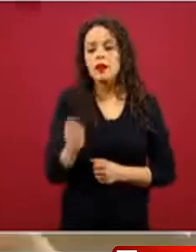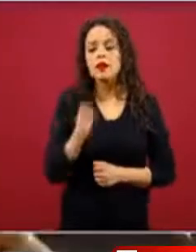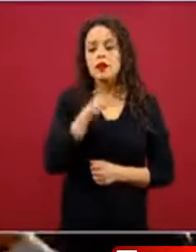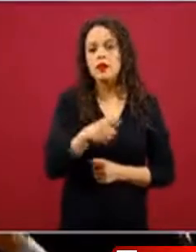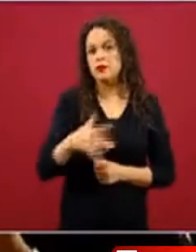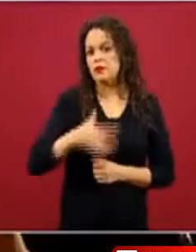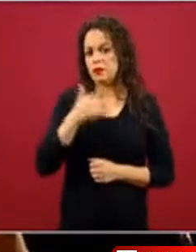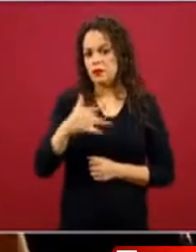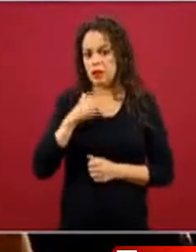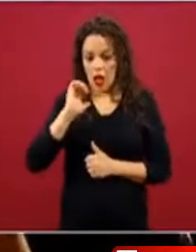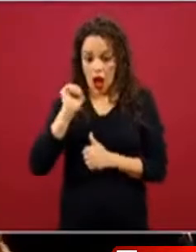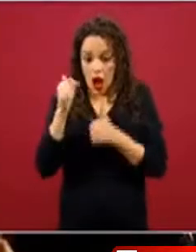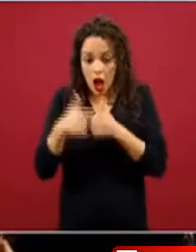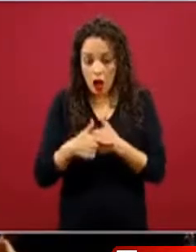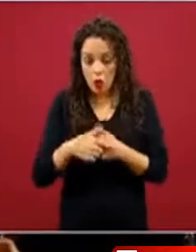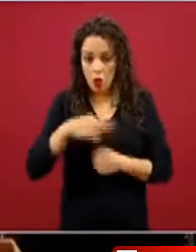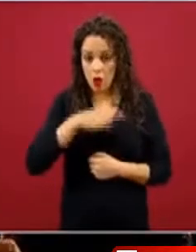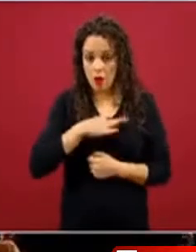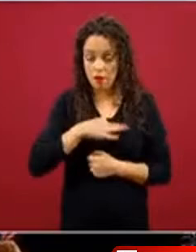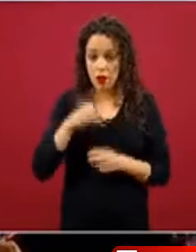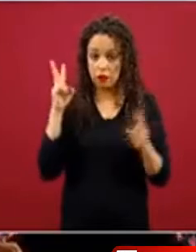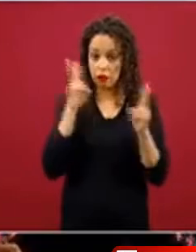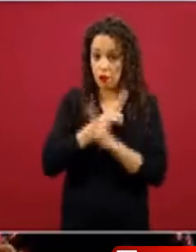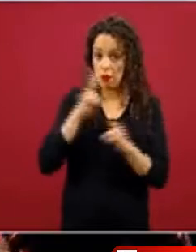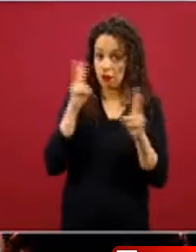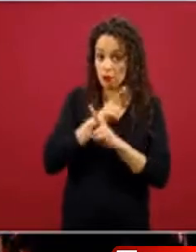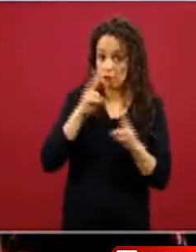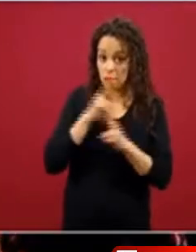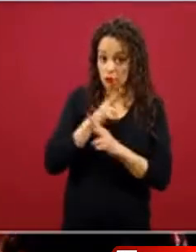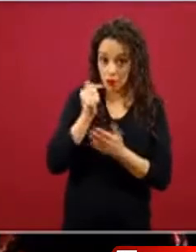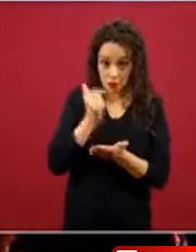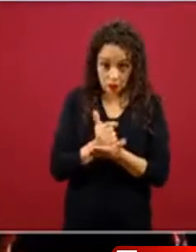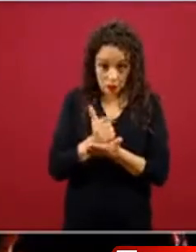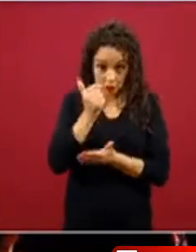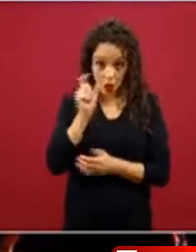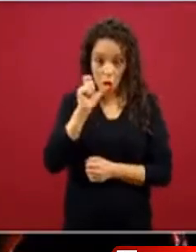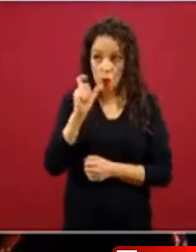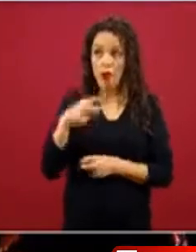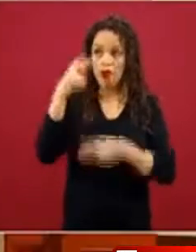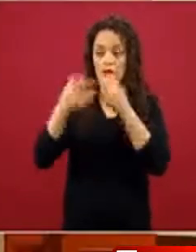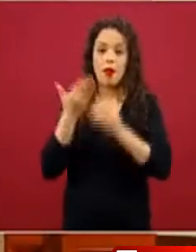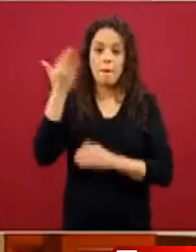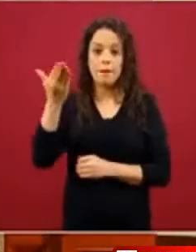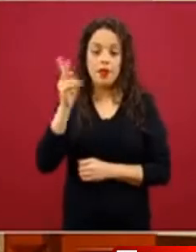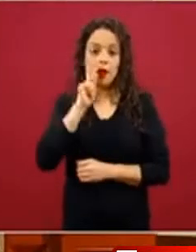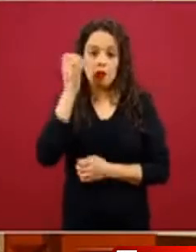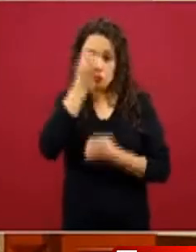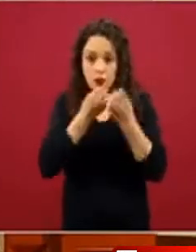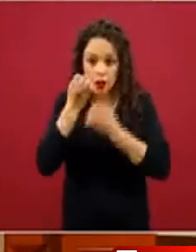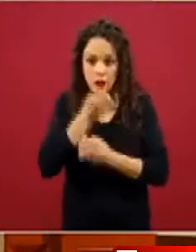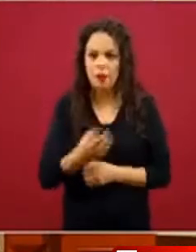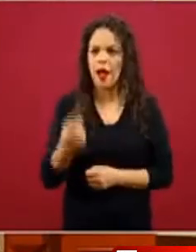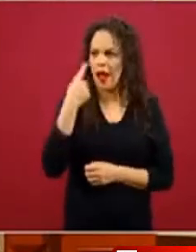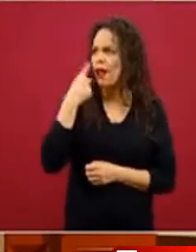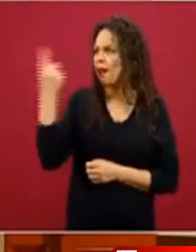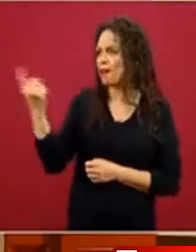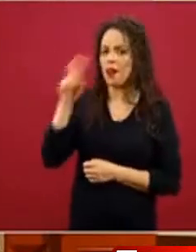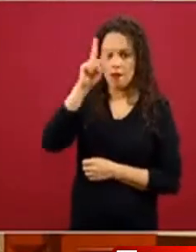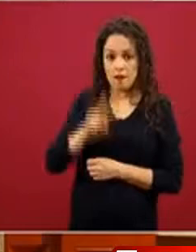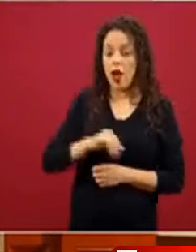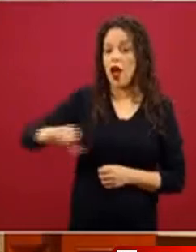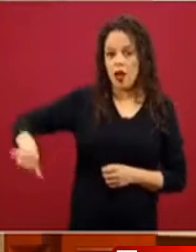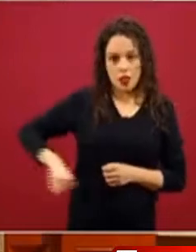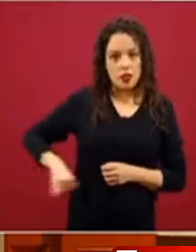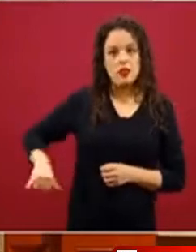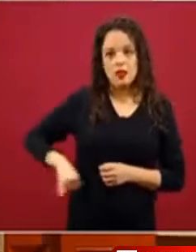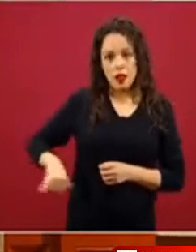algún síntoma de infección respiratoria aguda al momento de solicitar la prueba. Y vean qué interesante el comportamiento, que es lo que